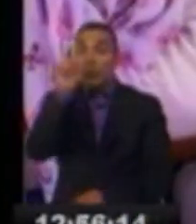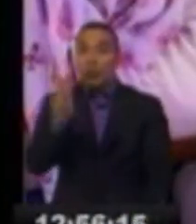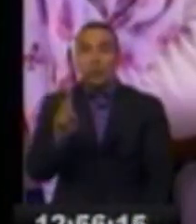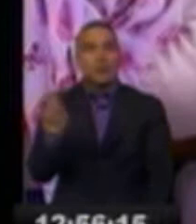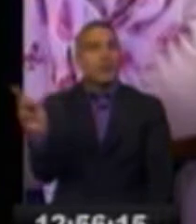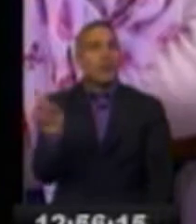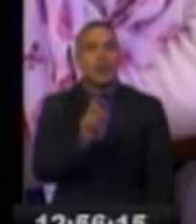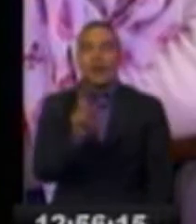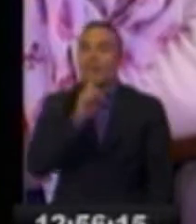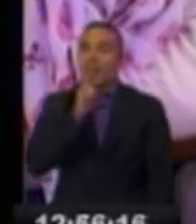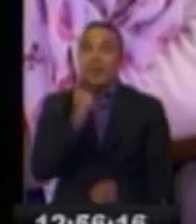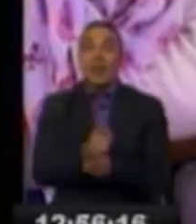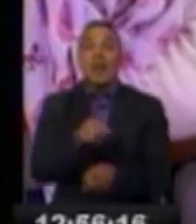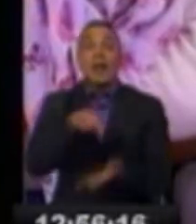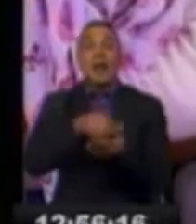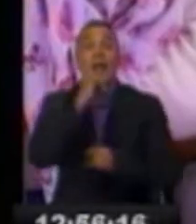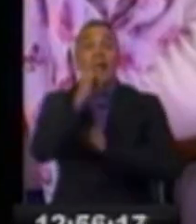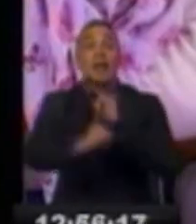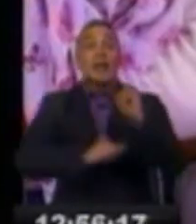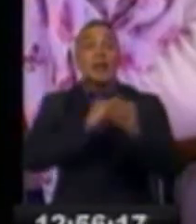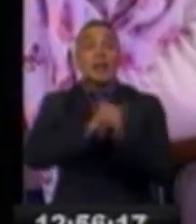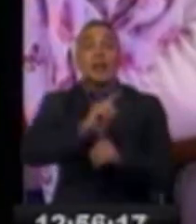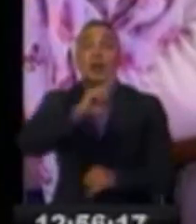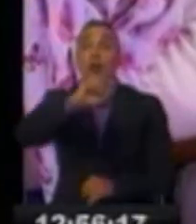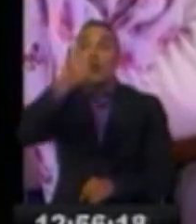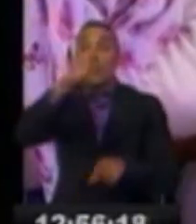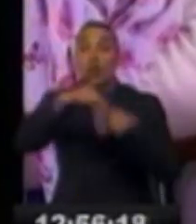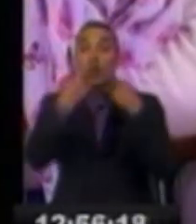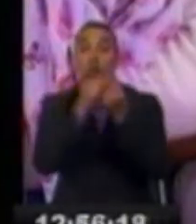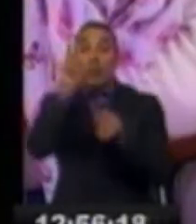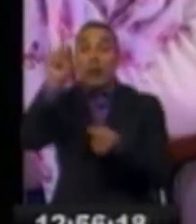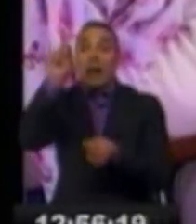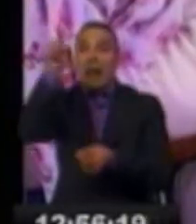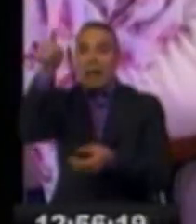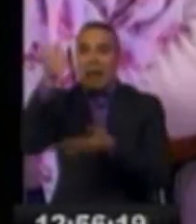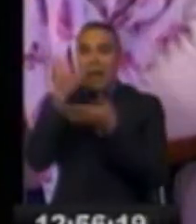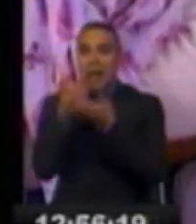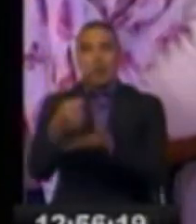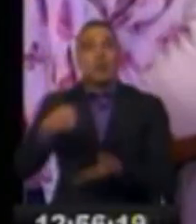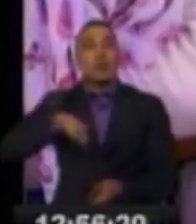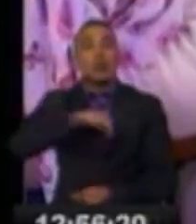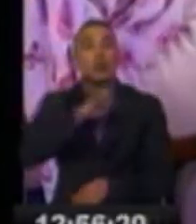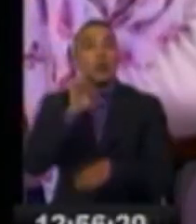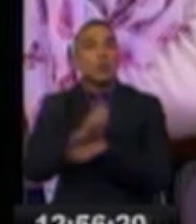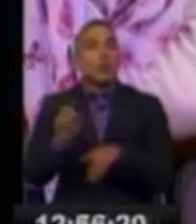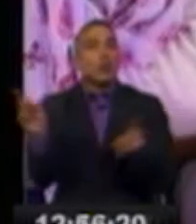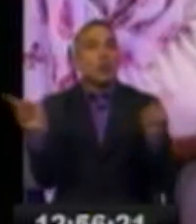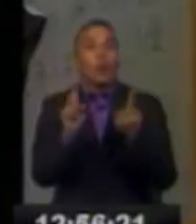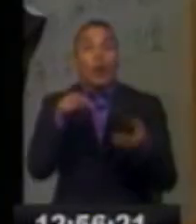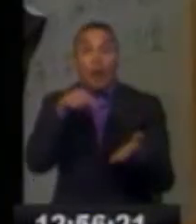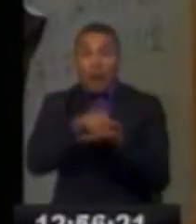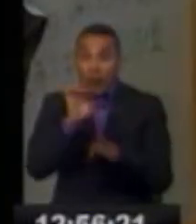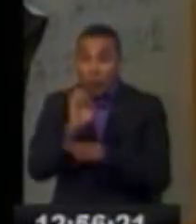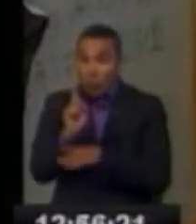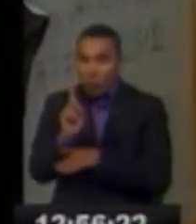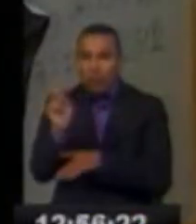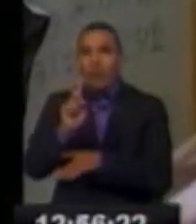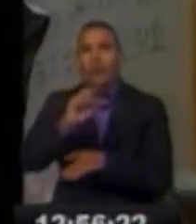que están atendiendo el problema de la migración venezolana, no solo en Ecuador, sino también en Colombia y en Perú. Está